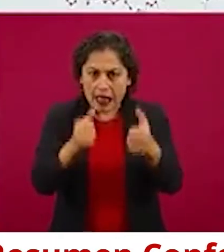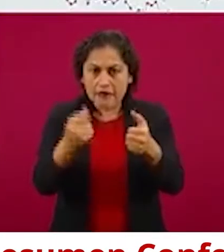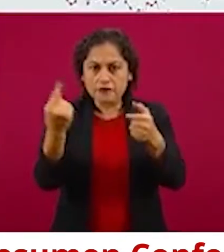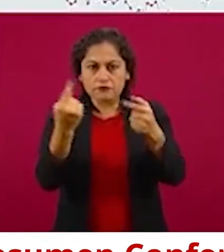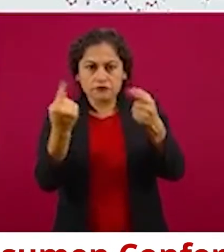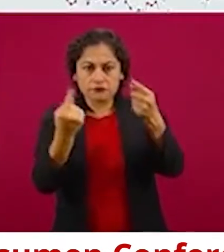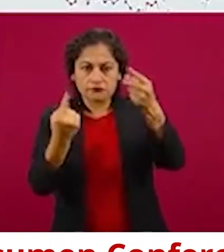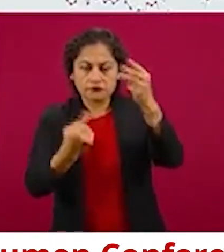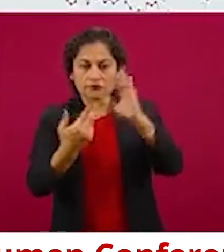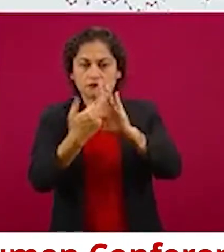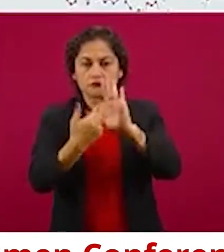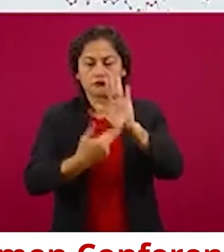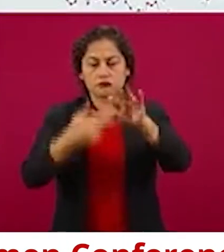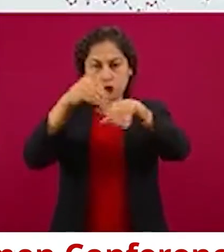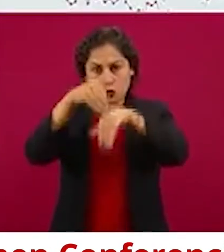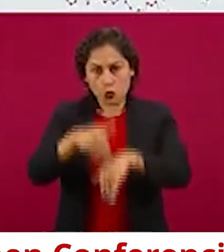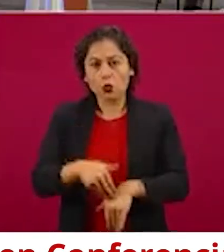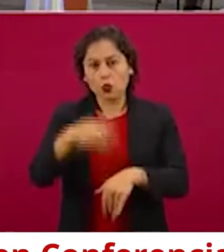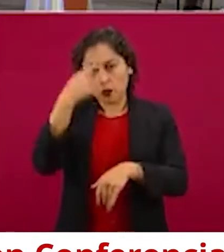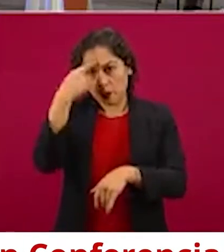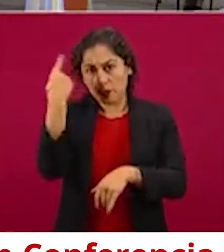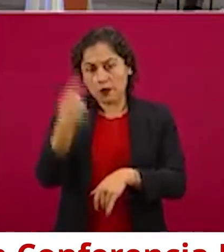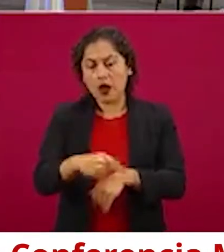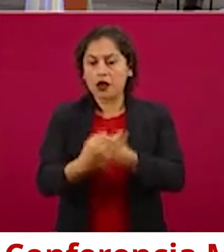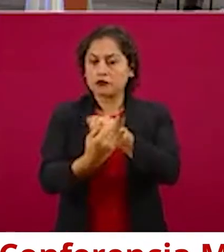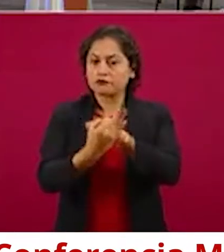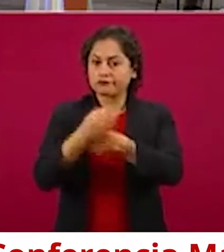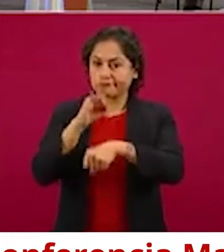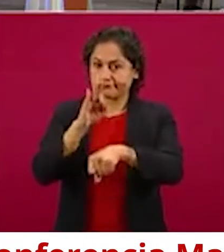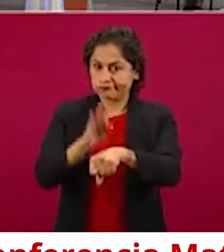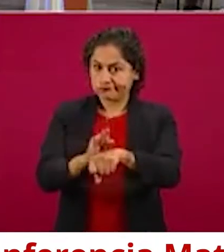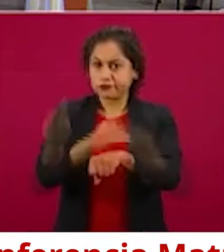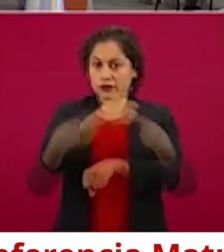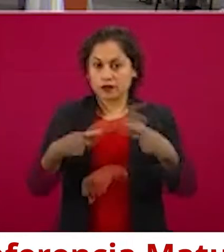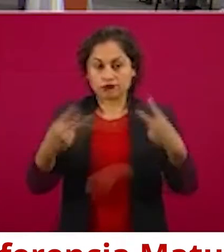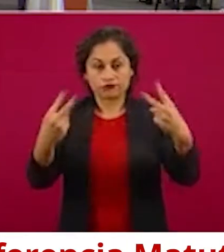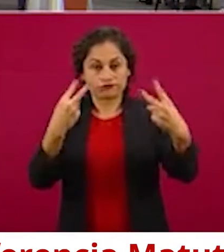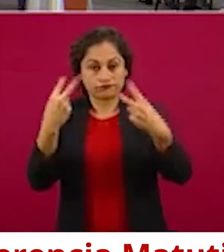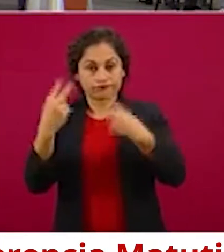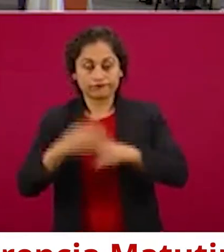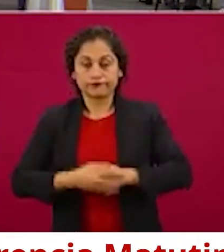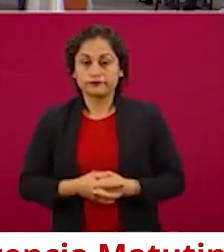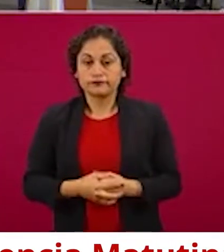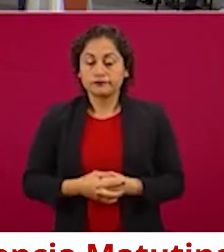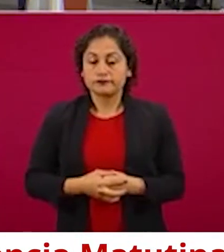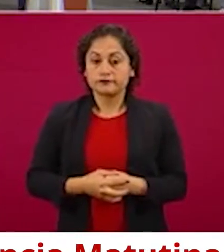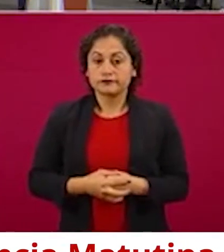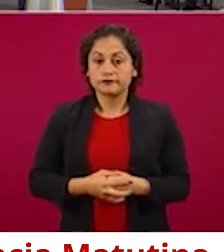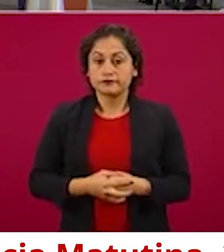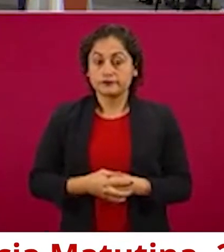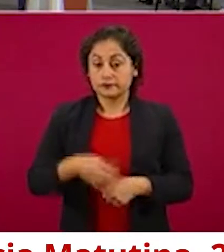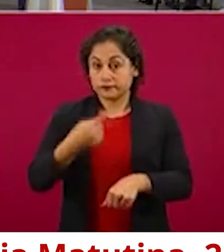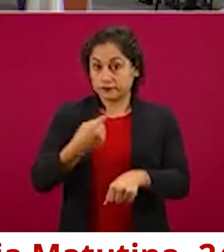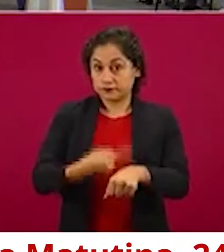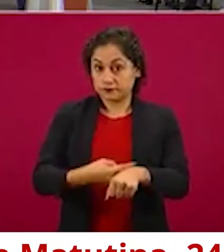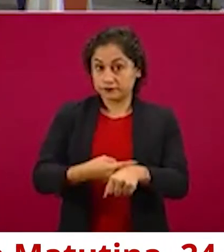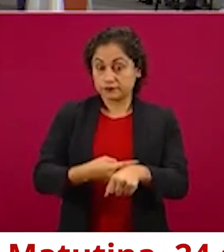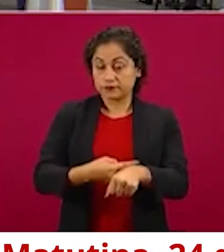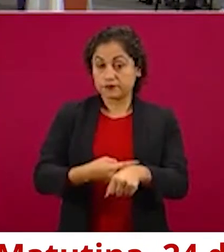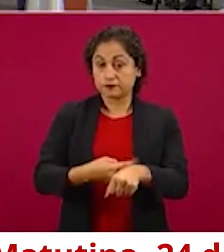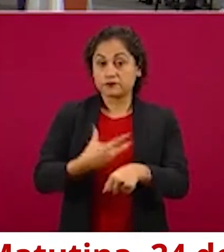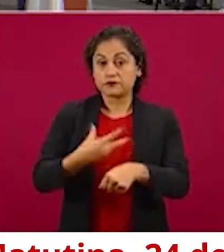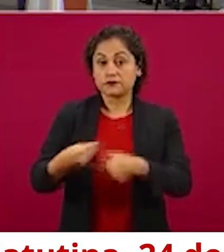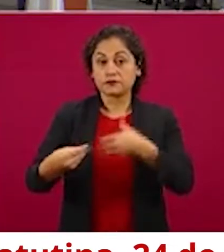medidas de control sanitario, tanto personales como sociales. La pandemia por